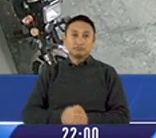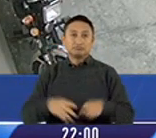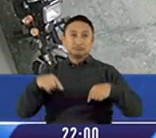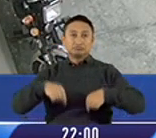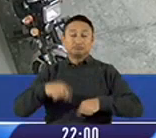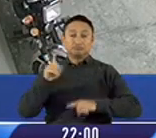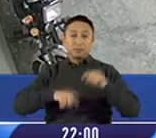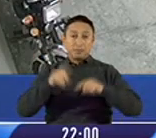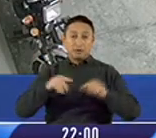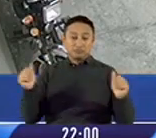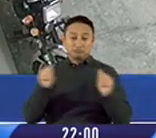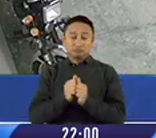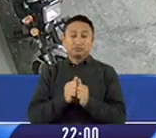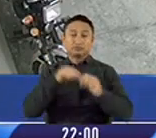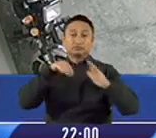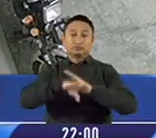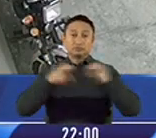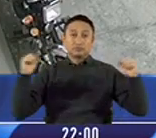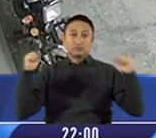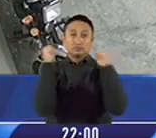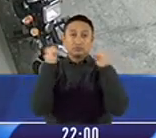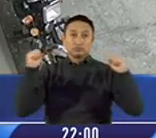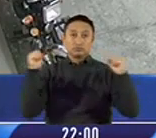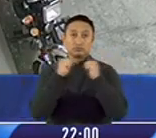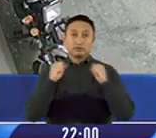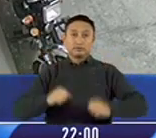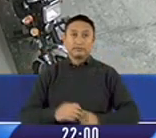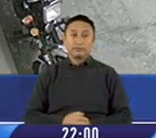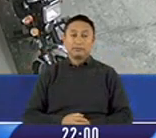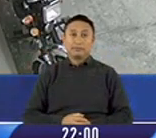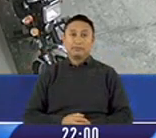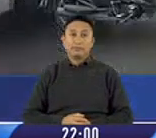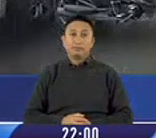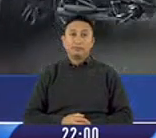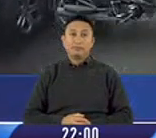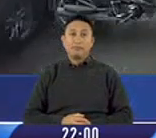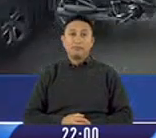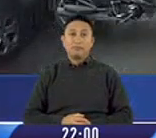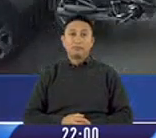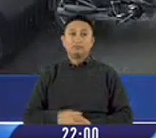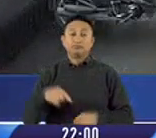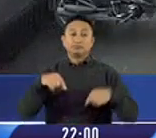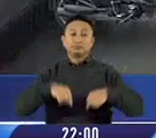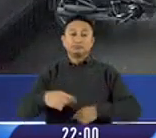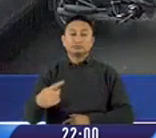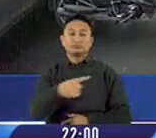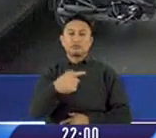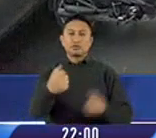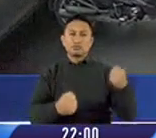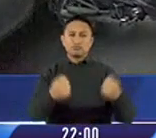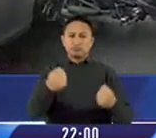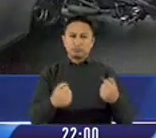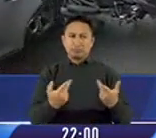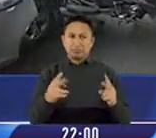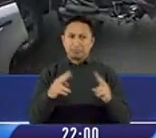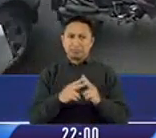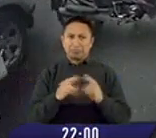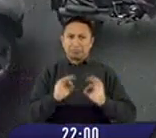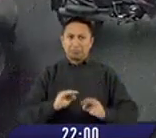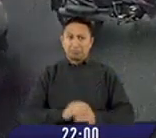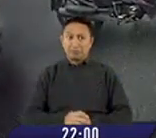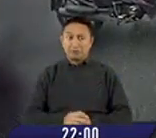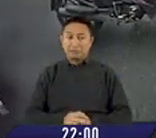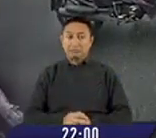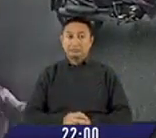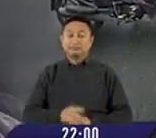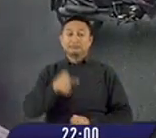un amigo hasta el ingreso del gimnasio en el que acostumbra ejercitarse. De pronto aparece un carro desconocido y de alta gama.